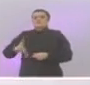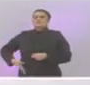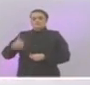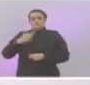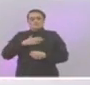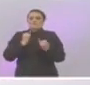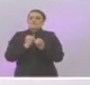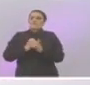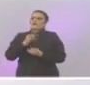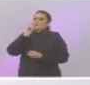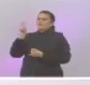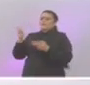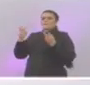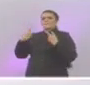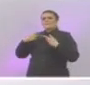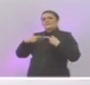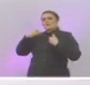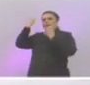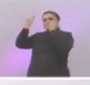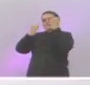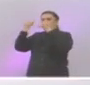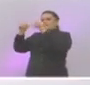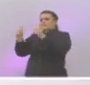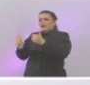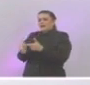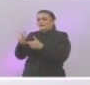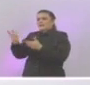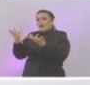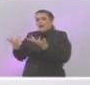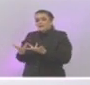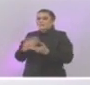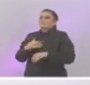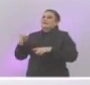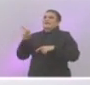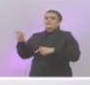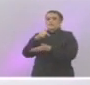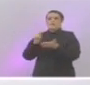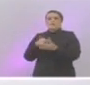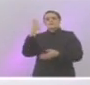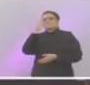yo, del talento y la creatividad de nuestros artesanos. Quedó también padrísimo.